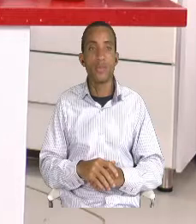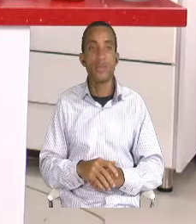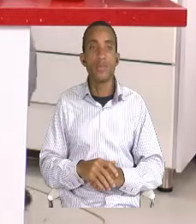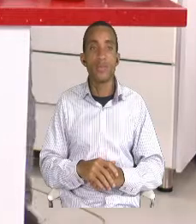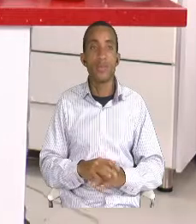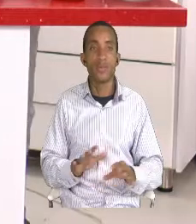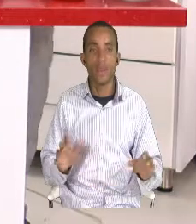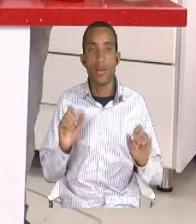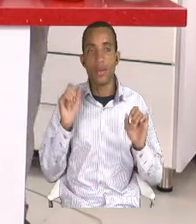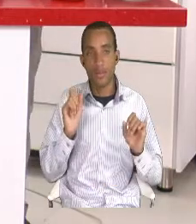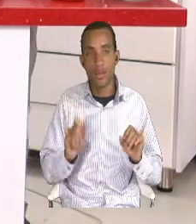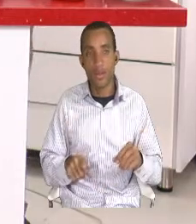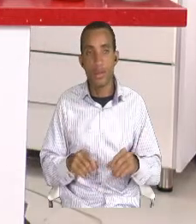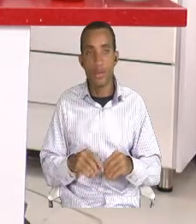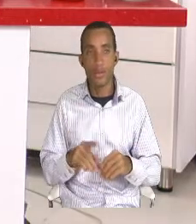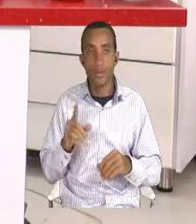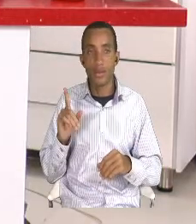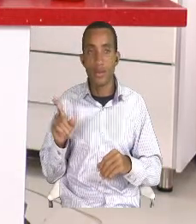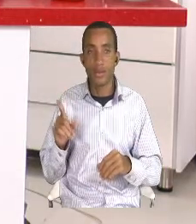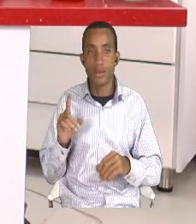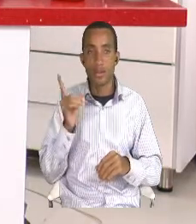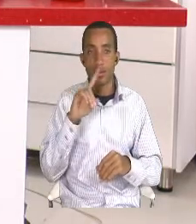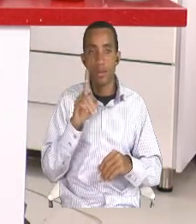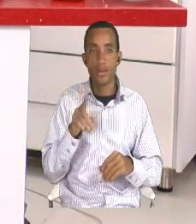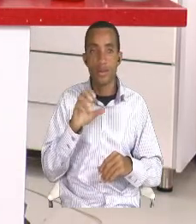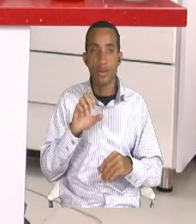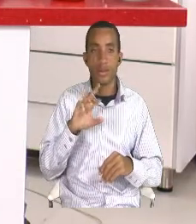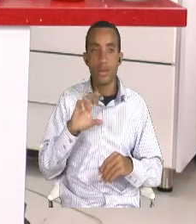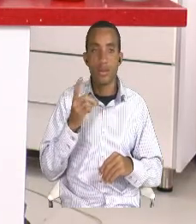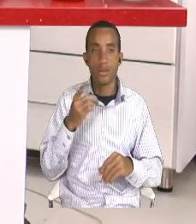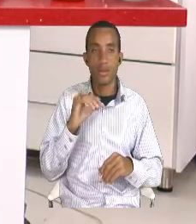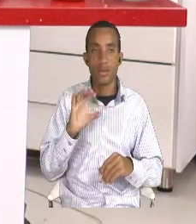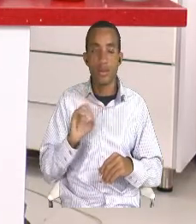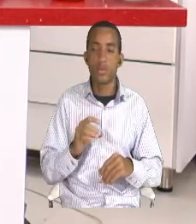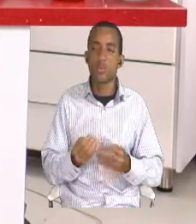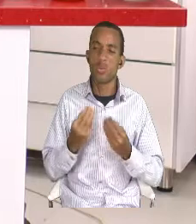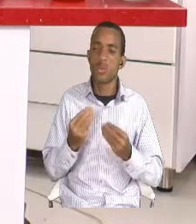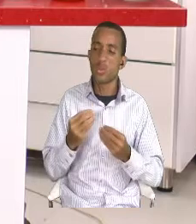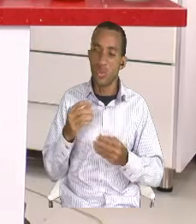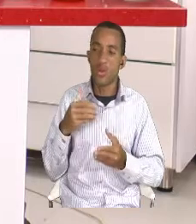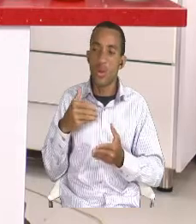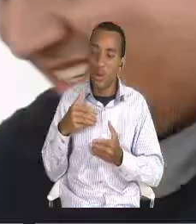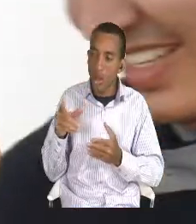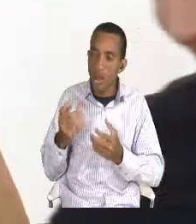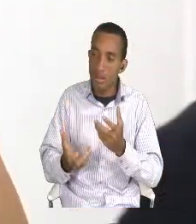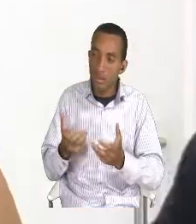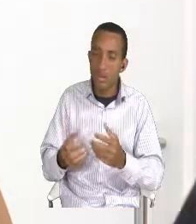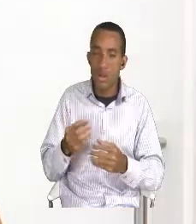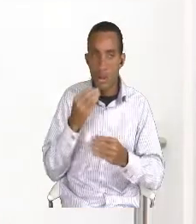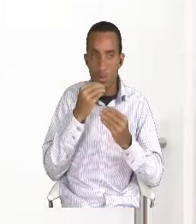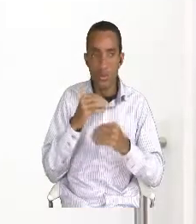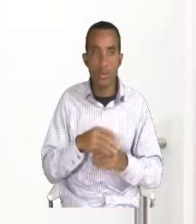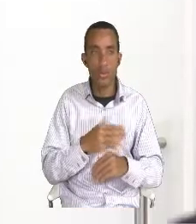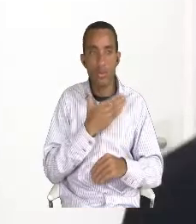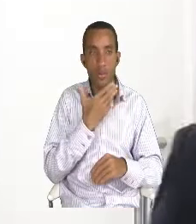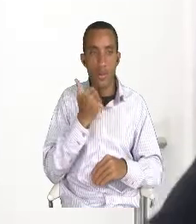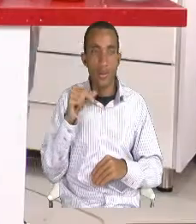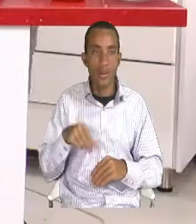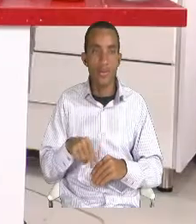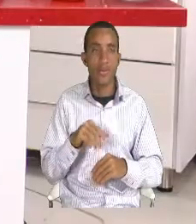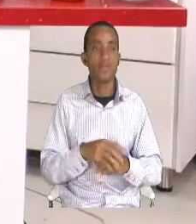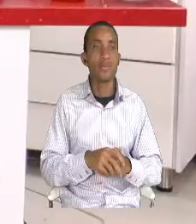tenido la oportunidad de probarle la sazón a Sergio. Vamos en muchas ocasiones a acercar un poquito. Creo que es la mejor recomendada en Barranca Bermeja. Sí, ah, bueno,